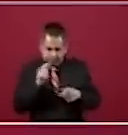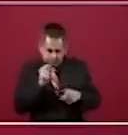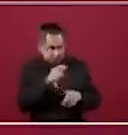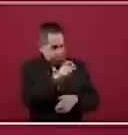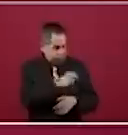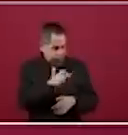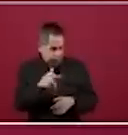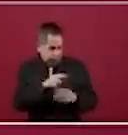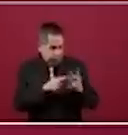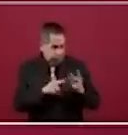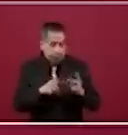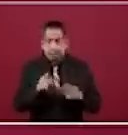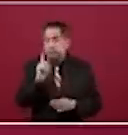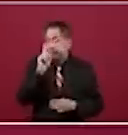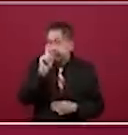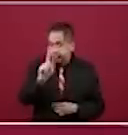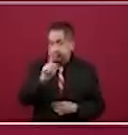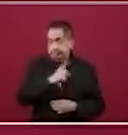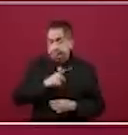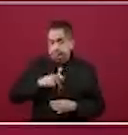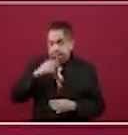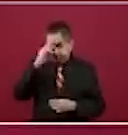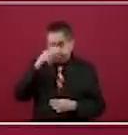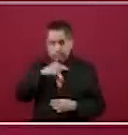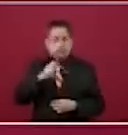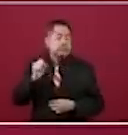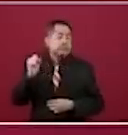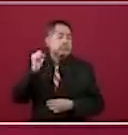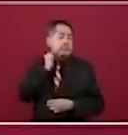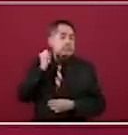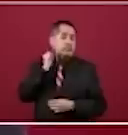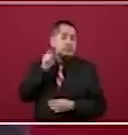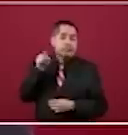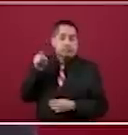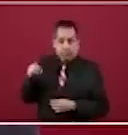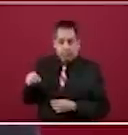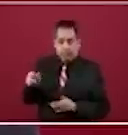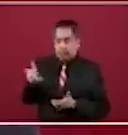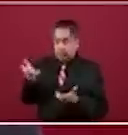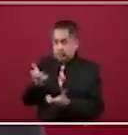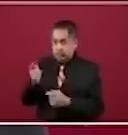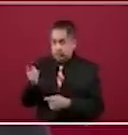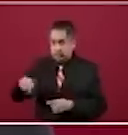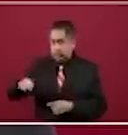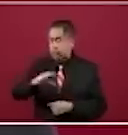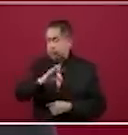que se tenga en cuenta que es el Senado el que va a elegir.